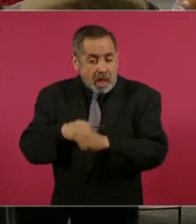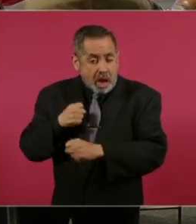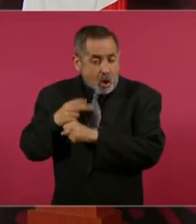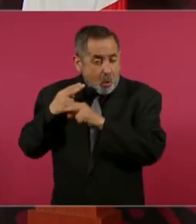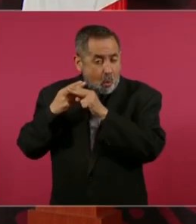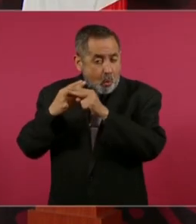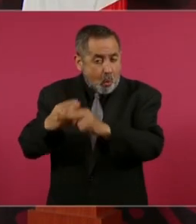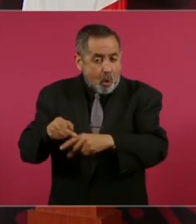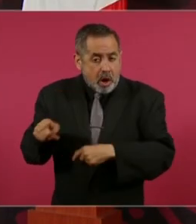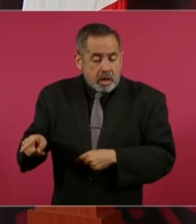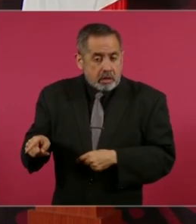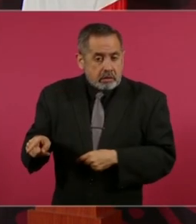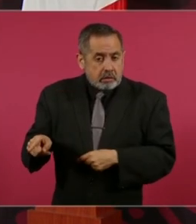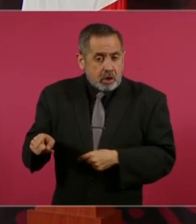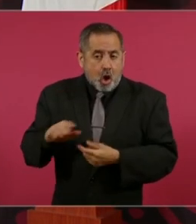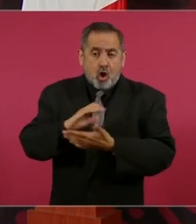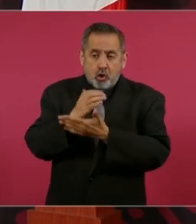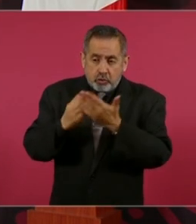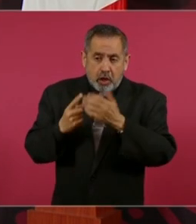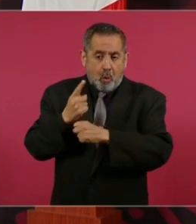laborando por contrato.